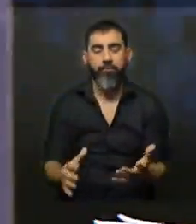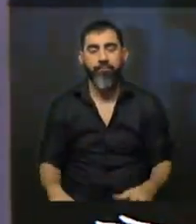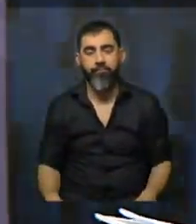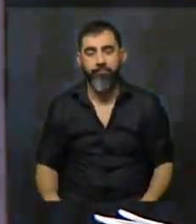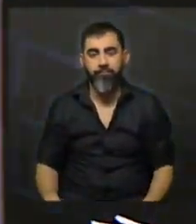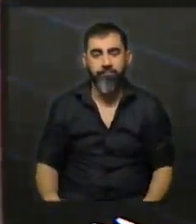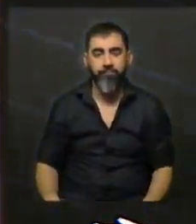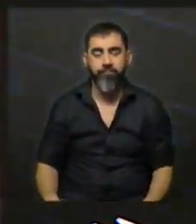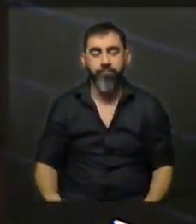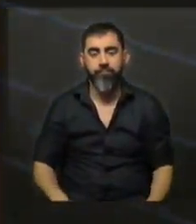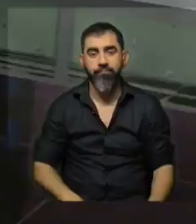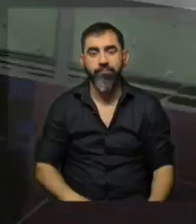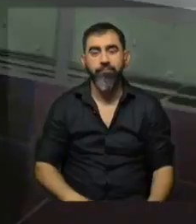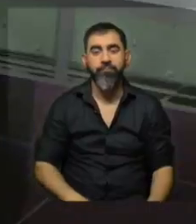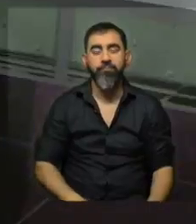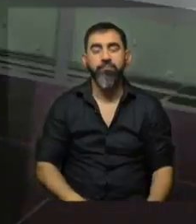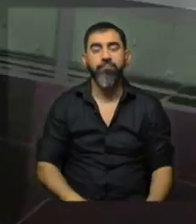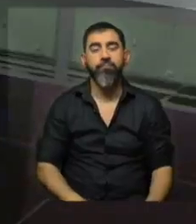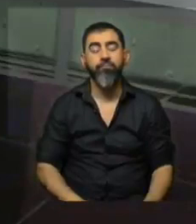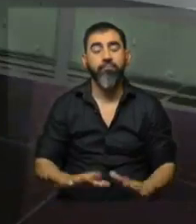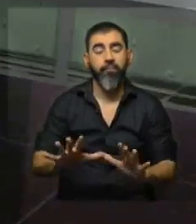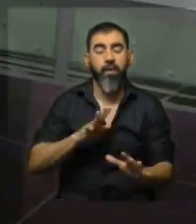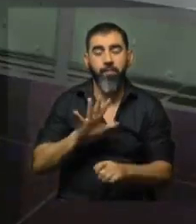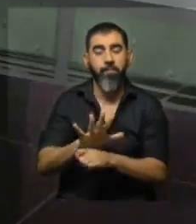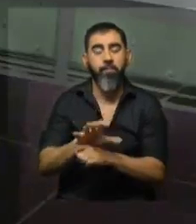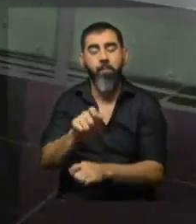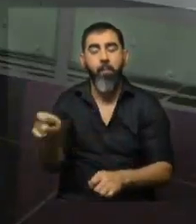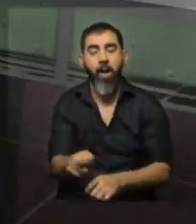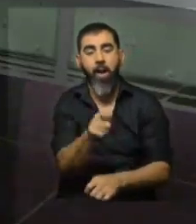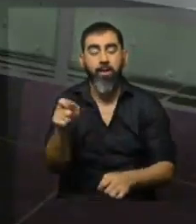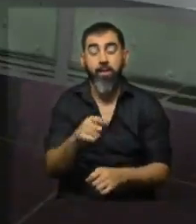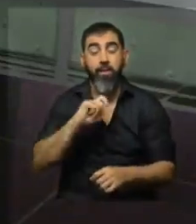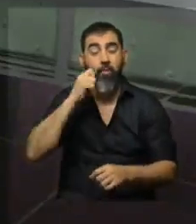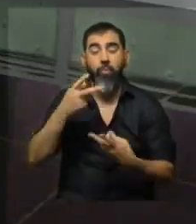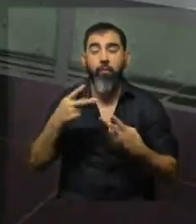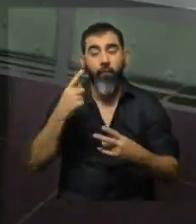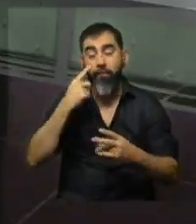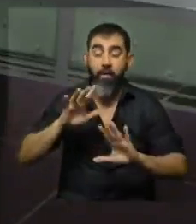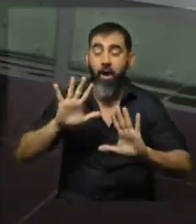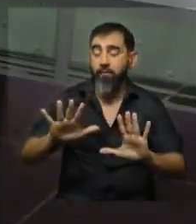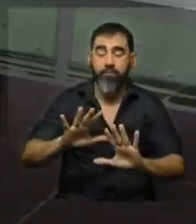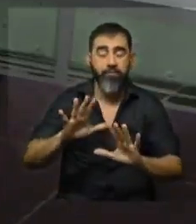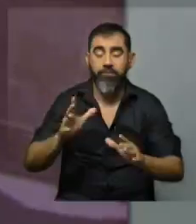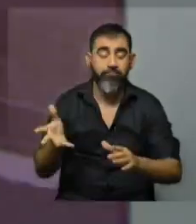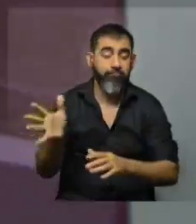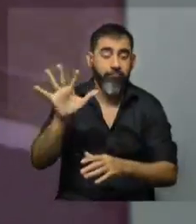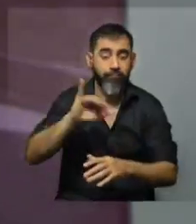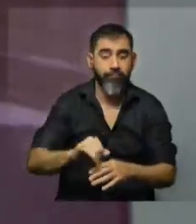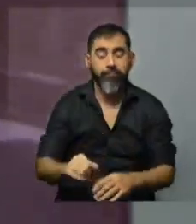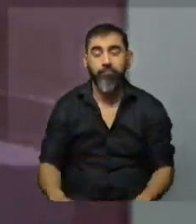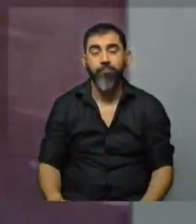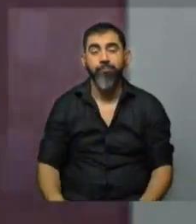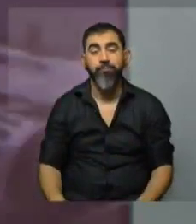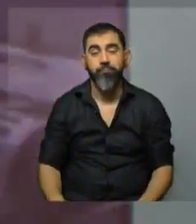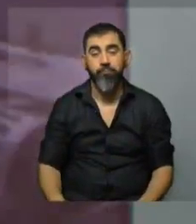con el conteo regresivo es brutal. Es tremendo. Y así entramos en la manija. Sí. Y a los que nos gusta el fútbol, vivimos en esa manija. Pero hoy que no salió